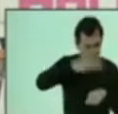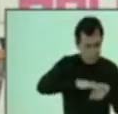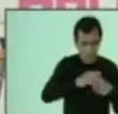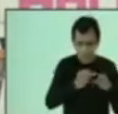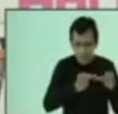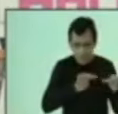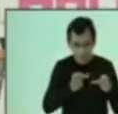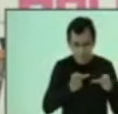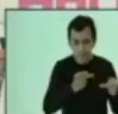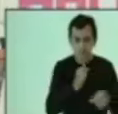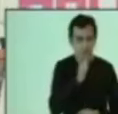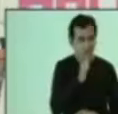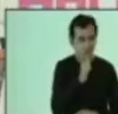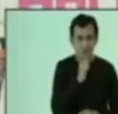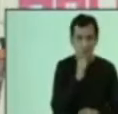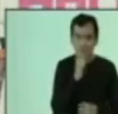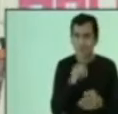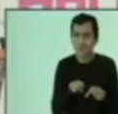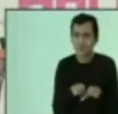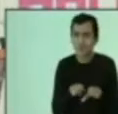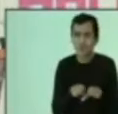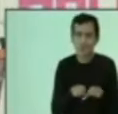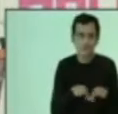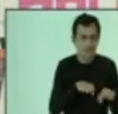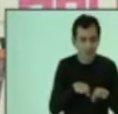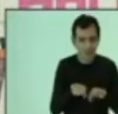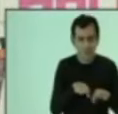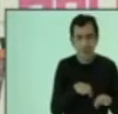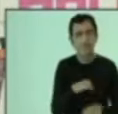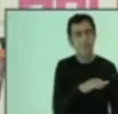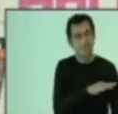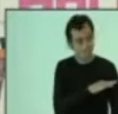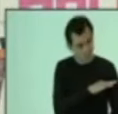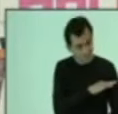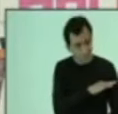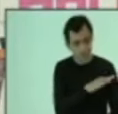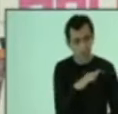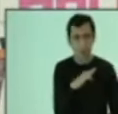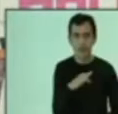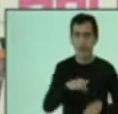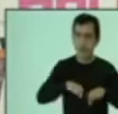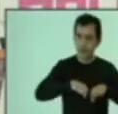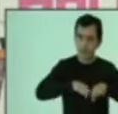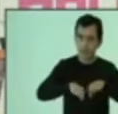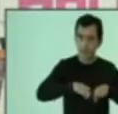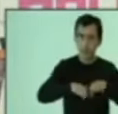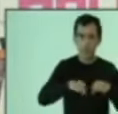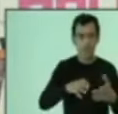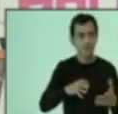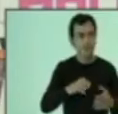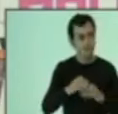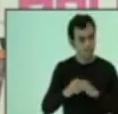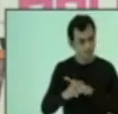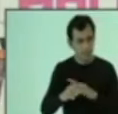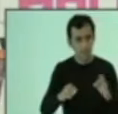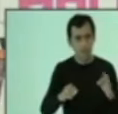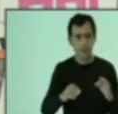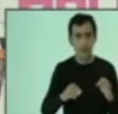no pueden aún vincularse a un puesto de trabajo. Con ello podemos incentivar la generación de autoempleo y